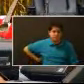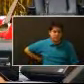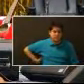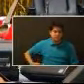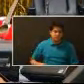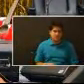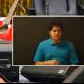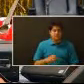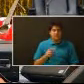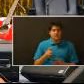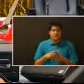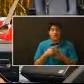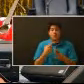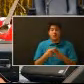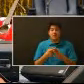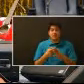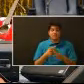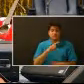¿Cuándo?